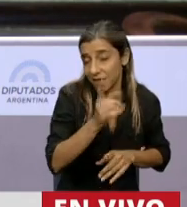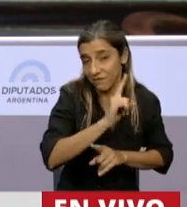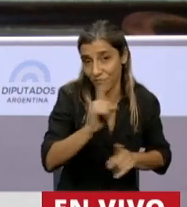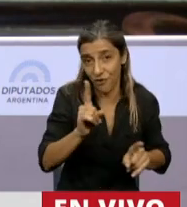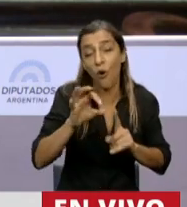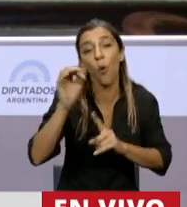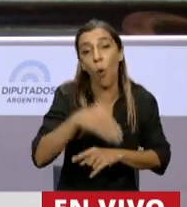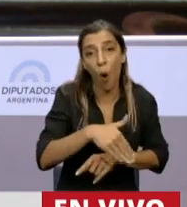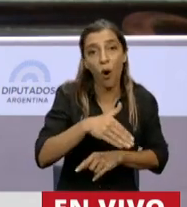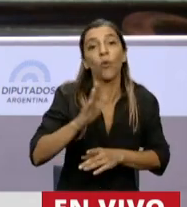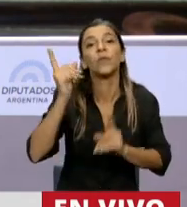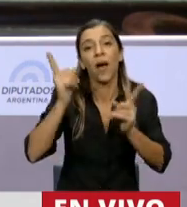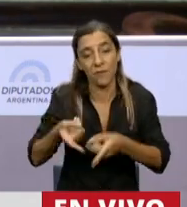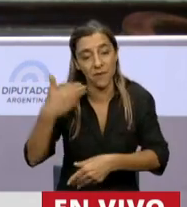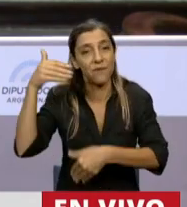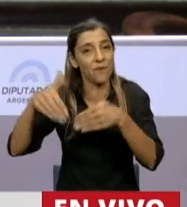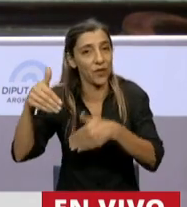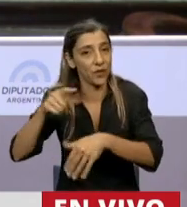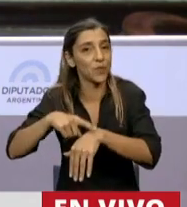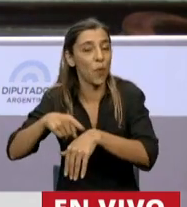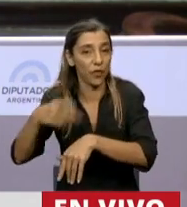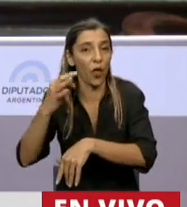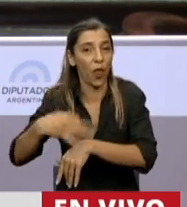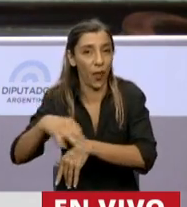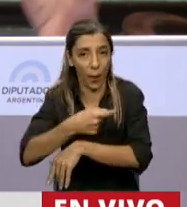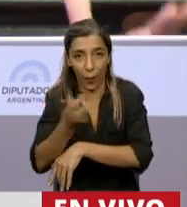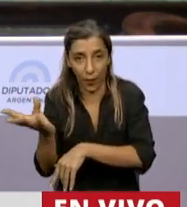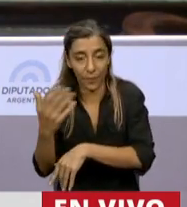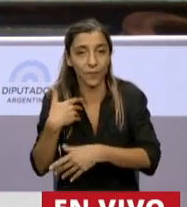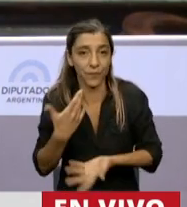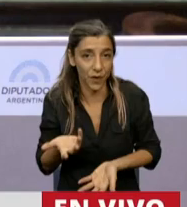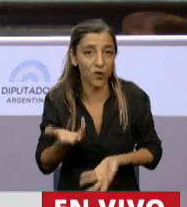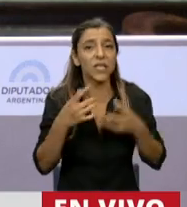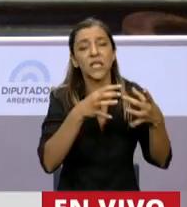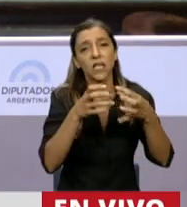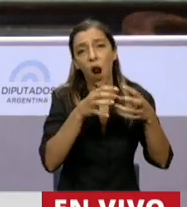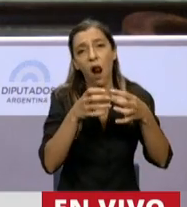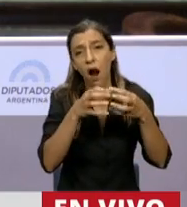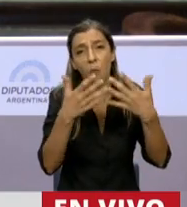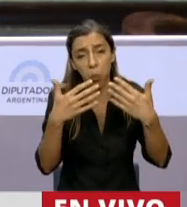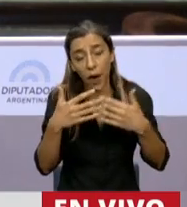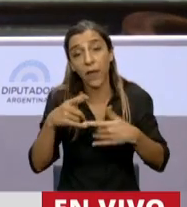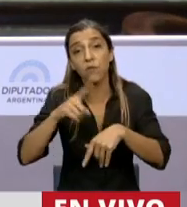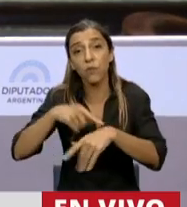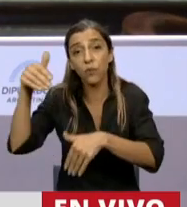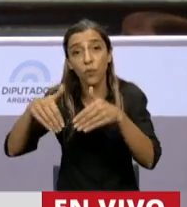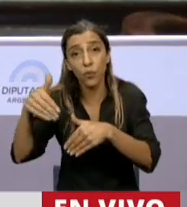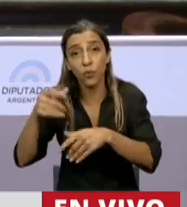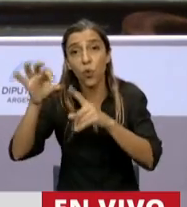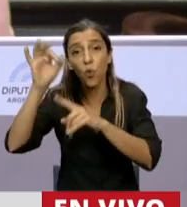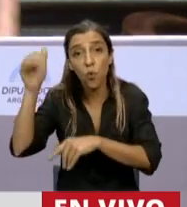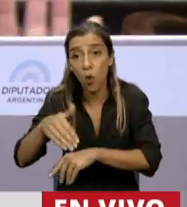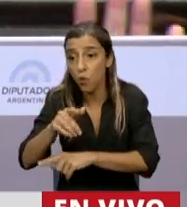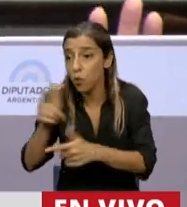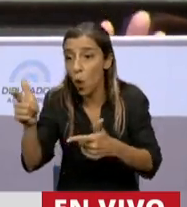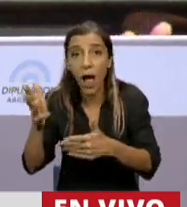puede transcurrir una sesión, pero si se llama una votación y no hay quórum, no se puede votar. No se puede seguir